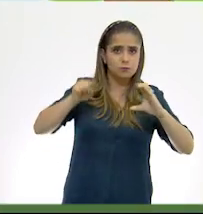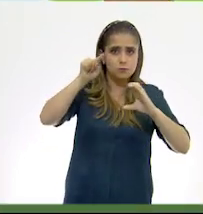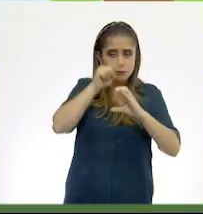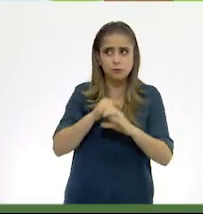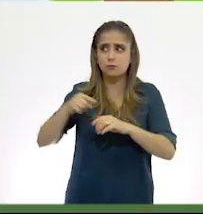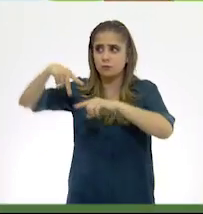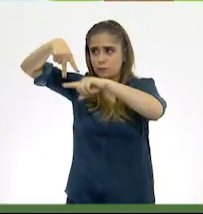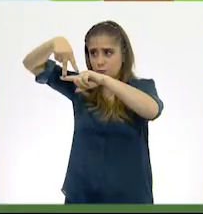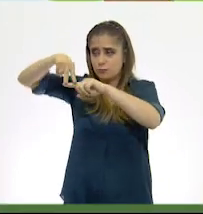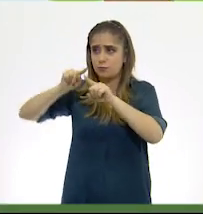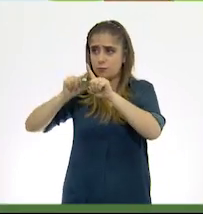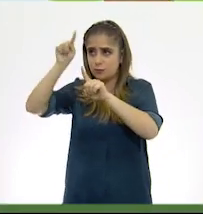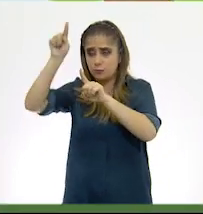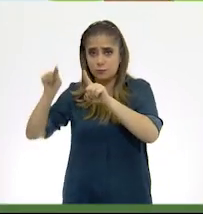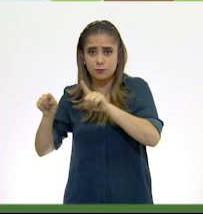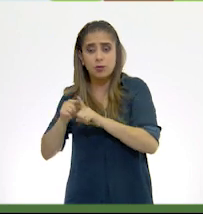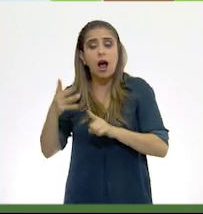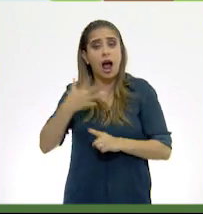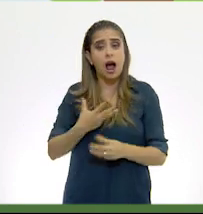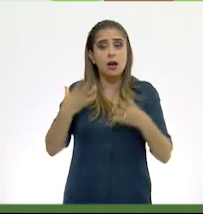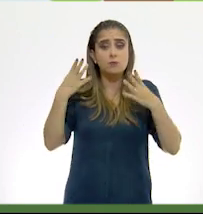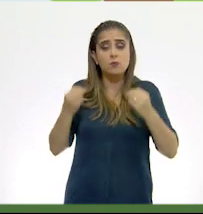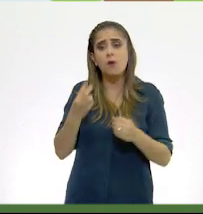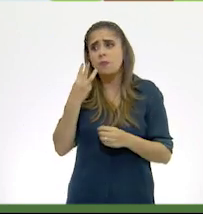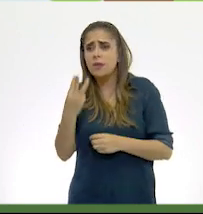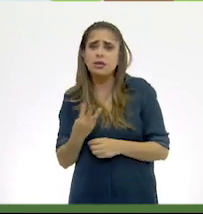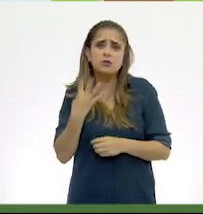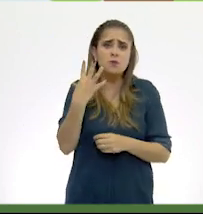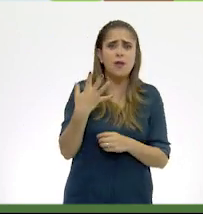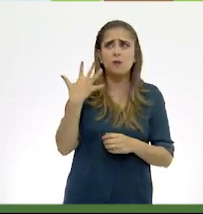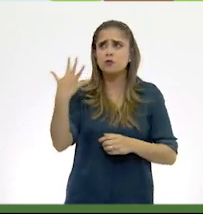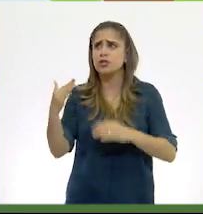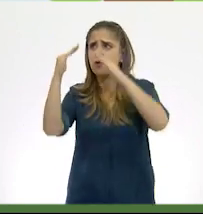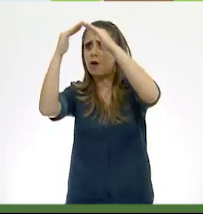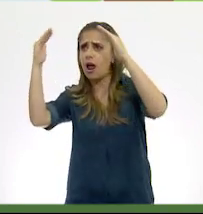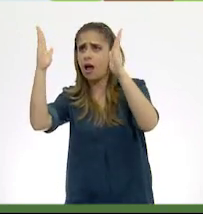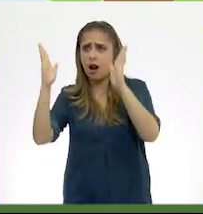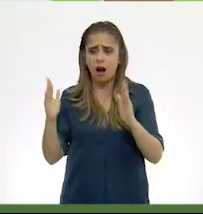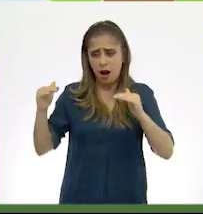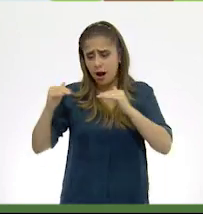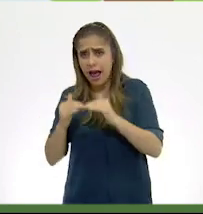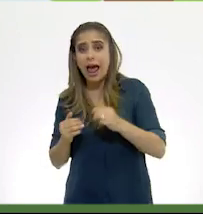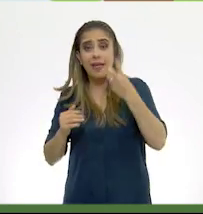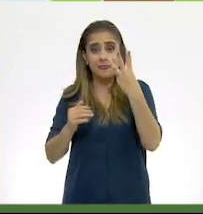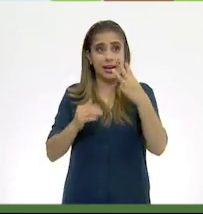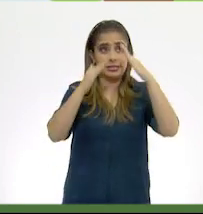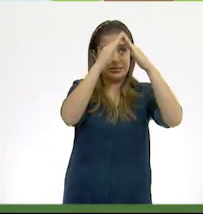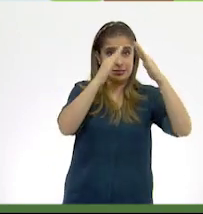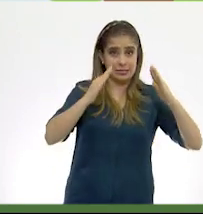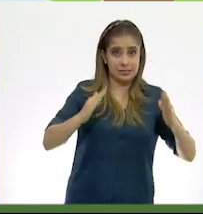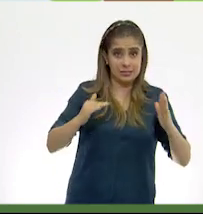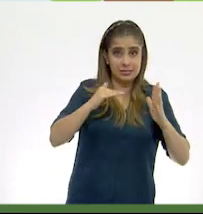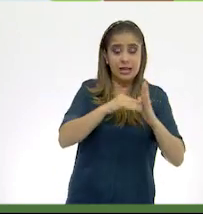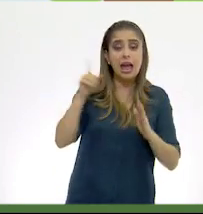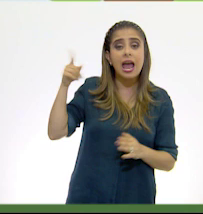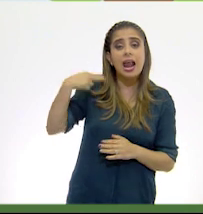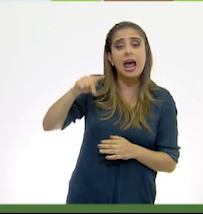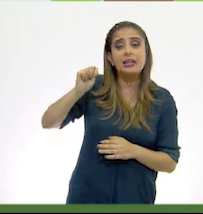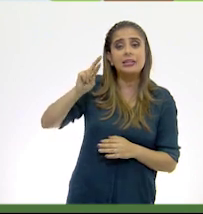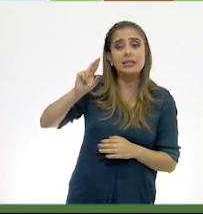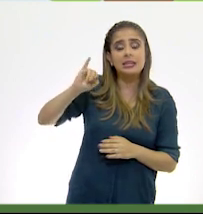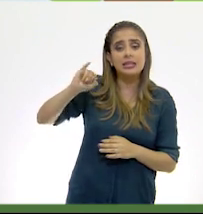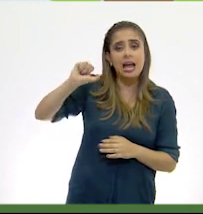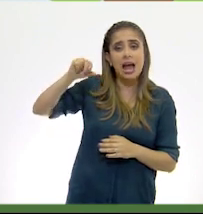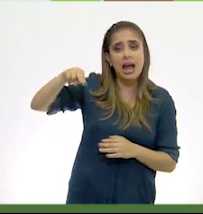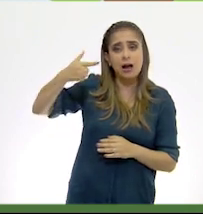muchas figuras geométricas de 3, 4, 5 y muchos lados. A las de 3 lados les llamamos triángulo y las armamos